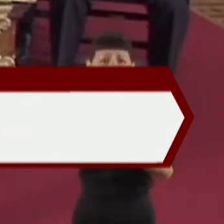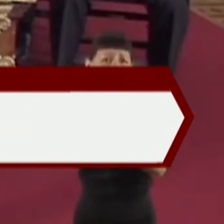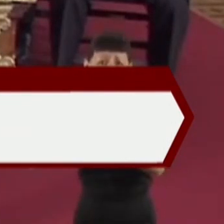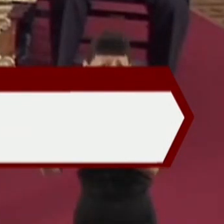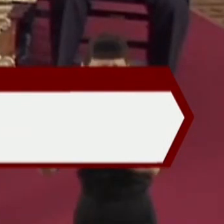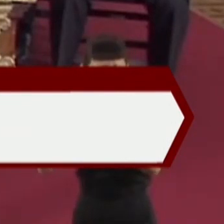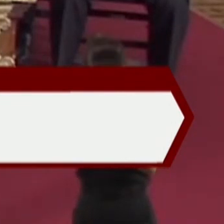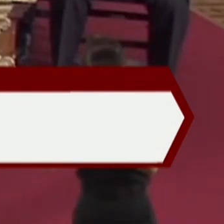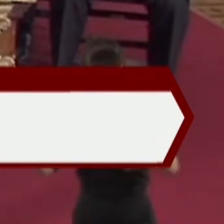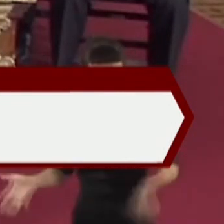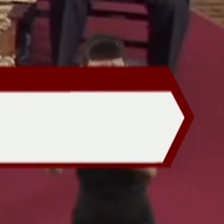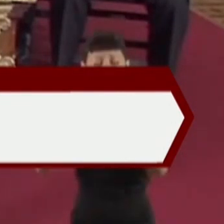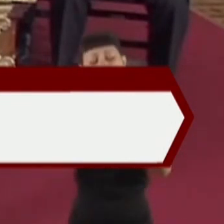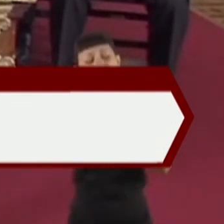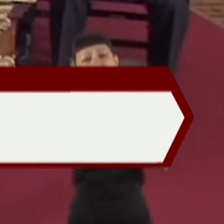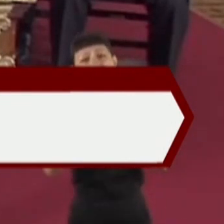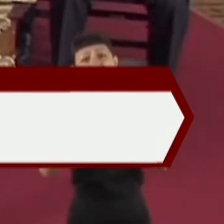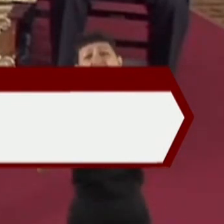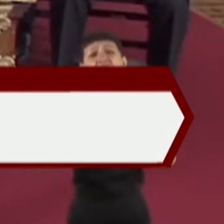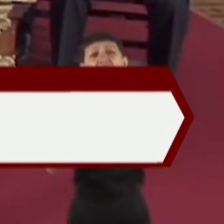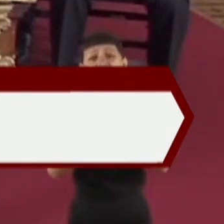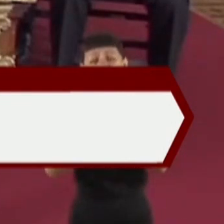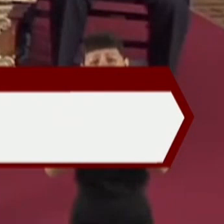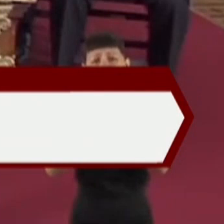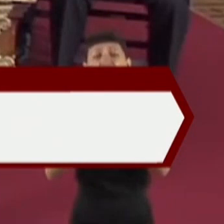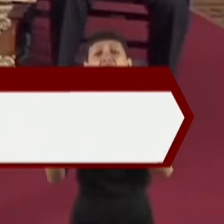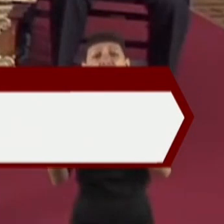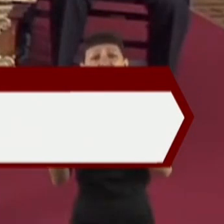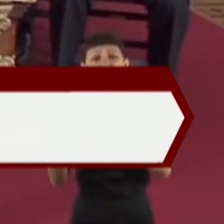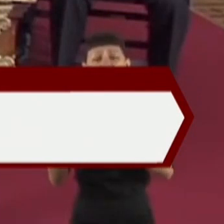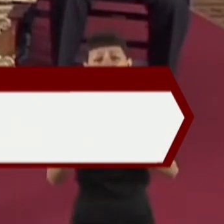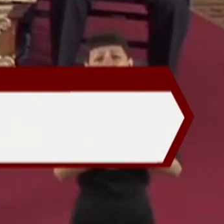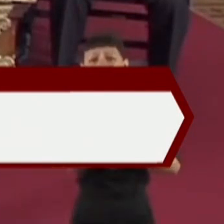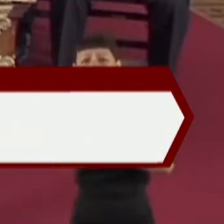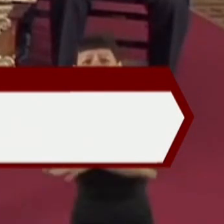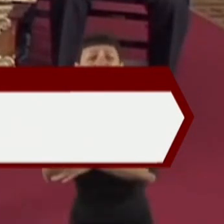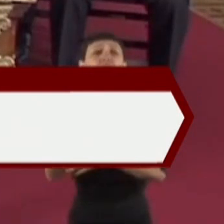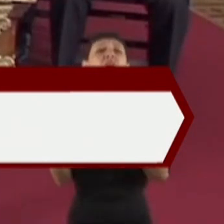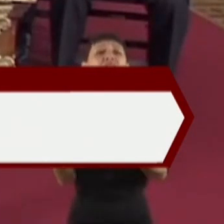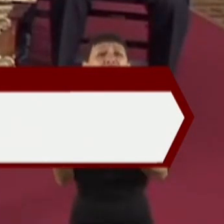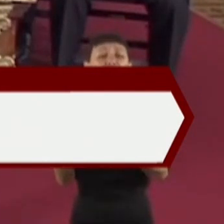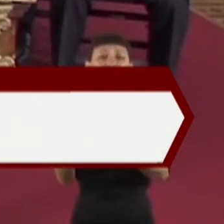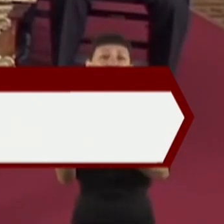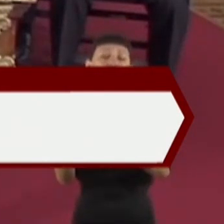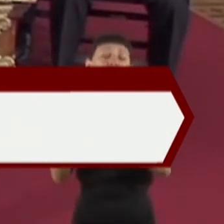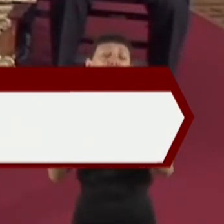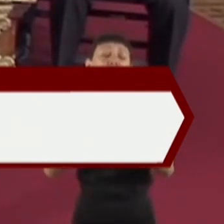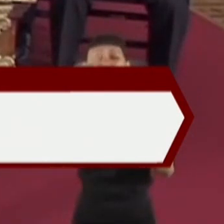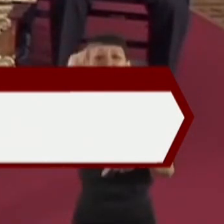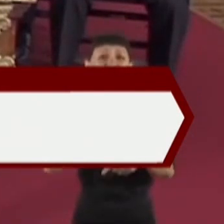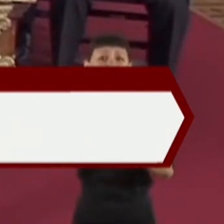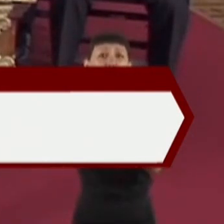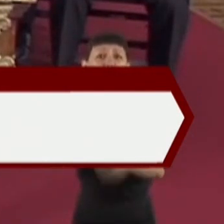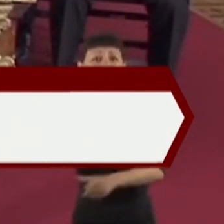haber un sufrimiento, lamentablemente, que yo creo que espero que después de marzo, ya con las conversaciones de